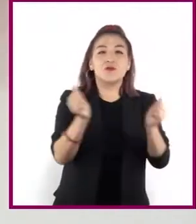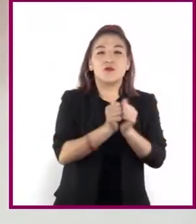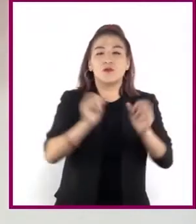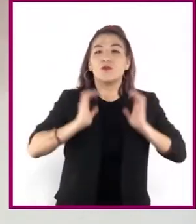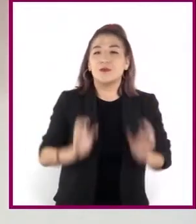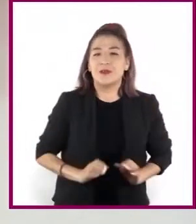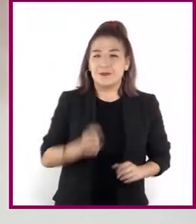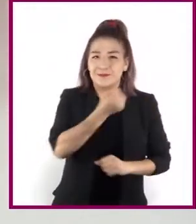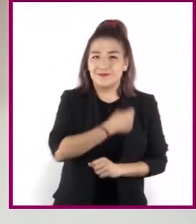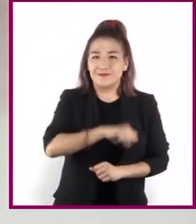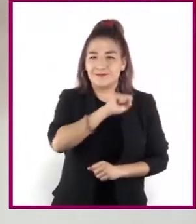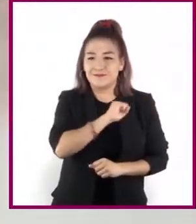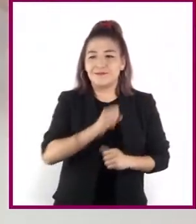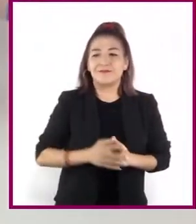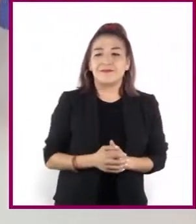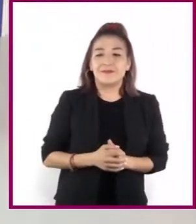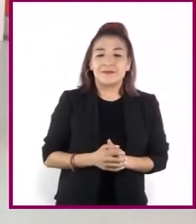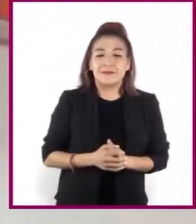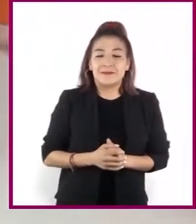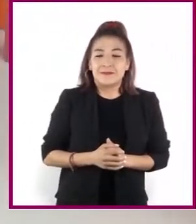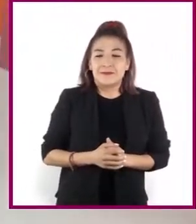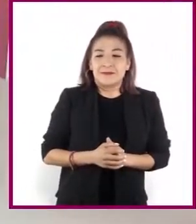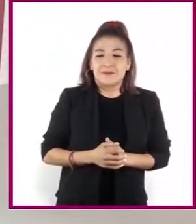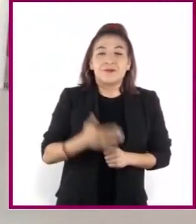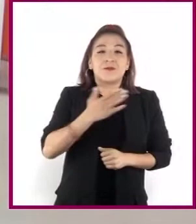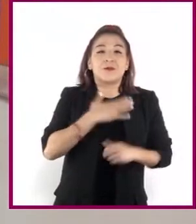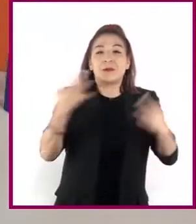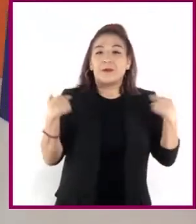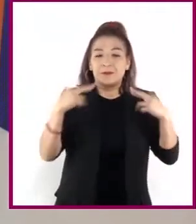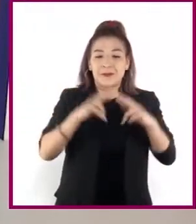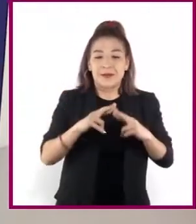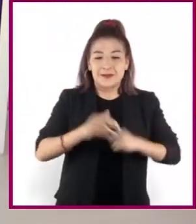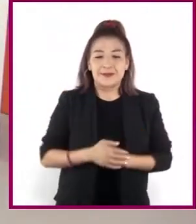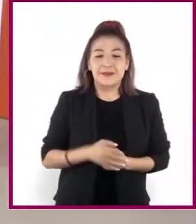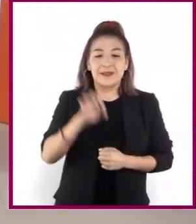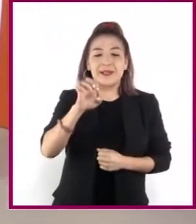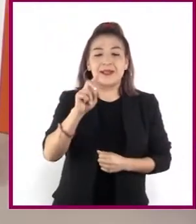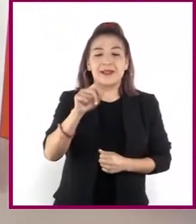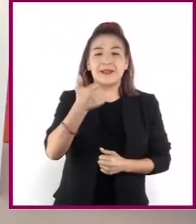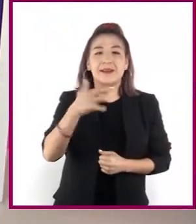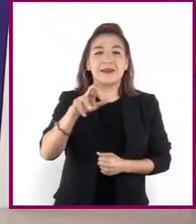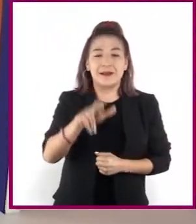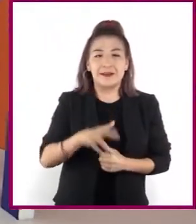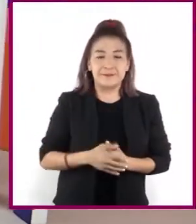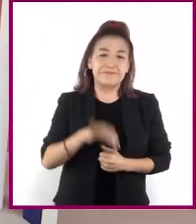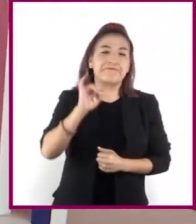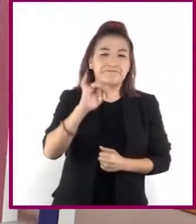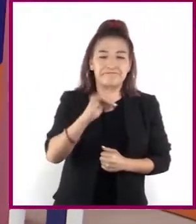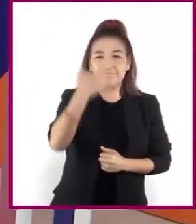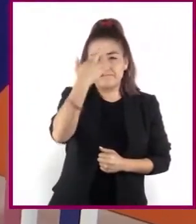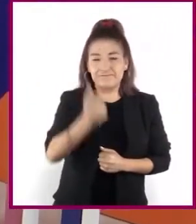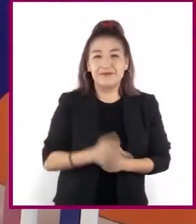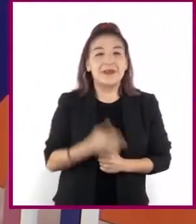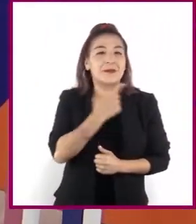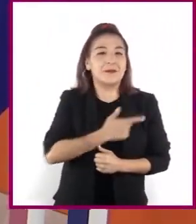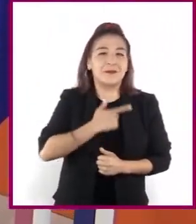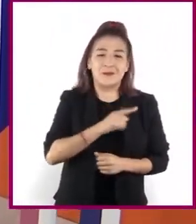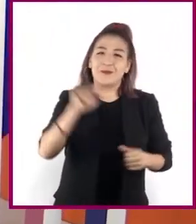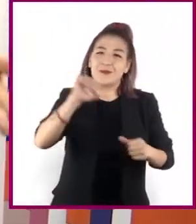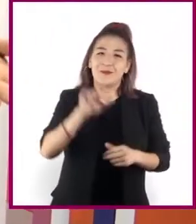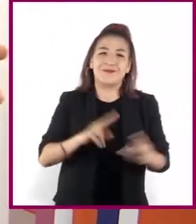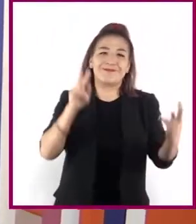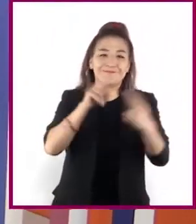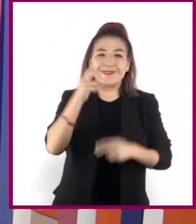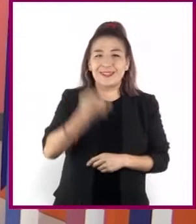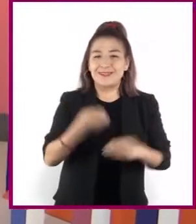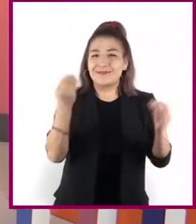cuerpo sano. Soy el profesor Edgar Ariel Corona Olvera y, efectivamente, es un gusto encontrarnos por aquí